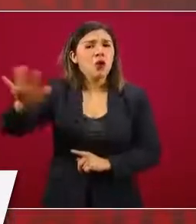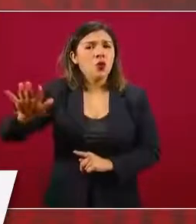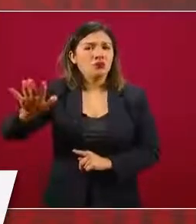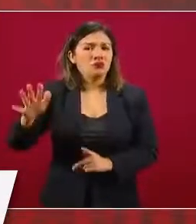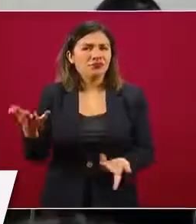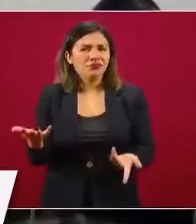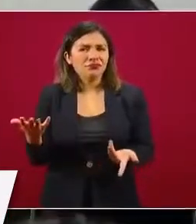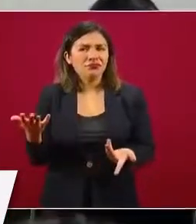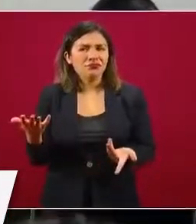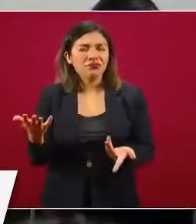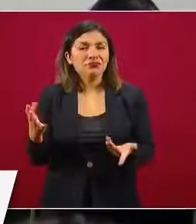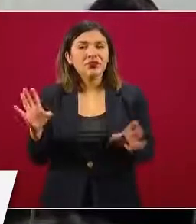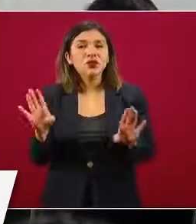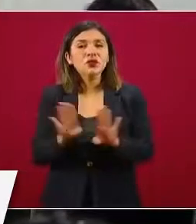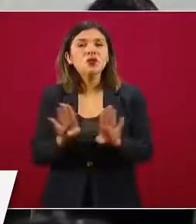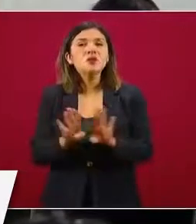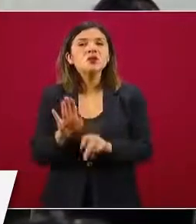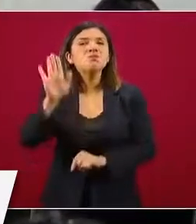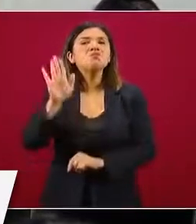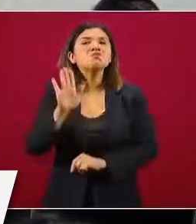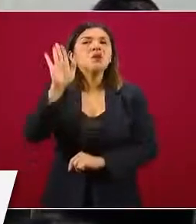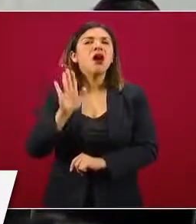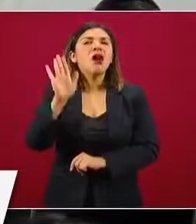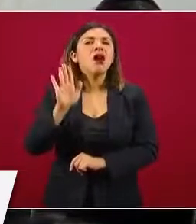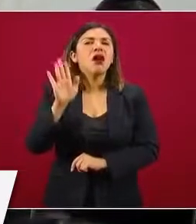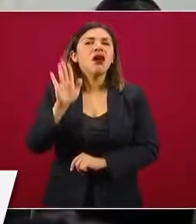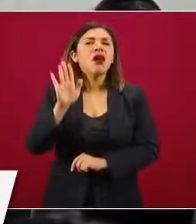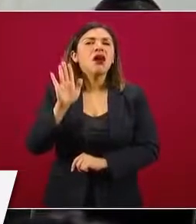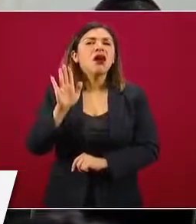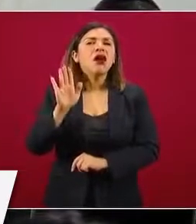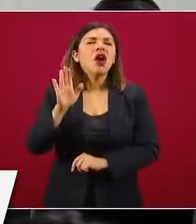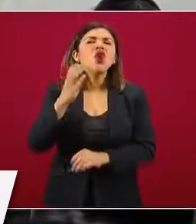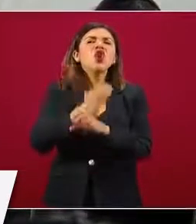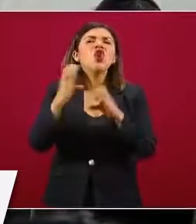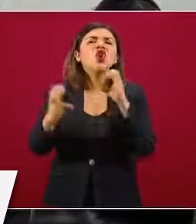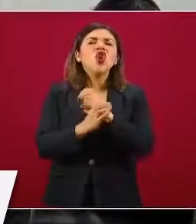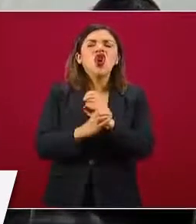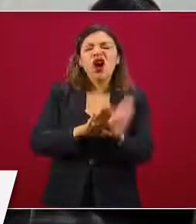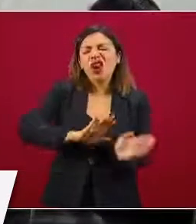como si fueran objetos,